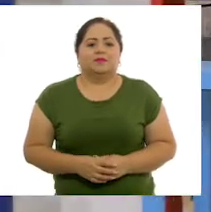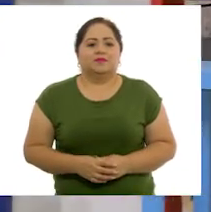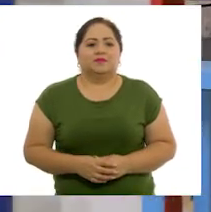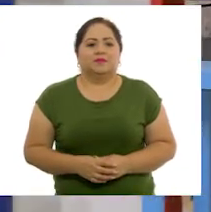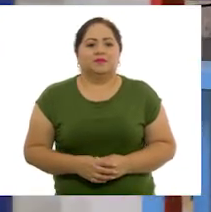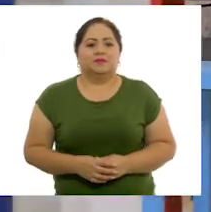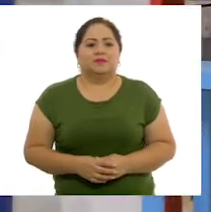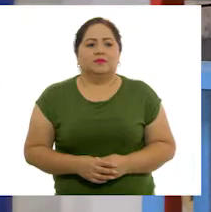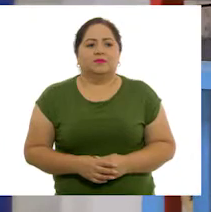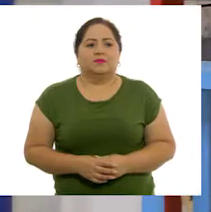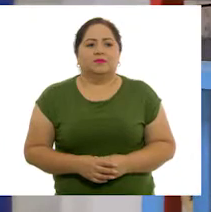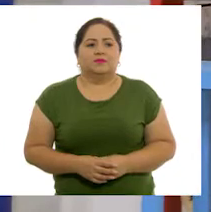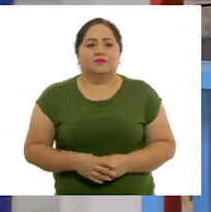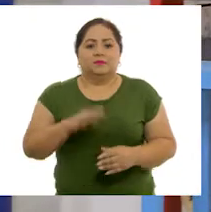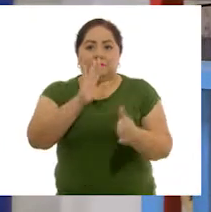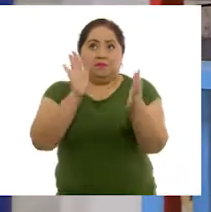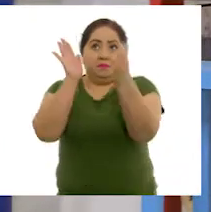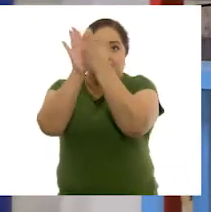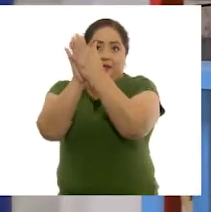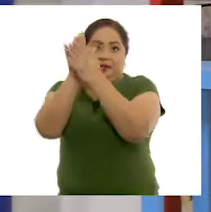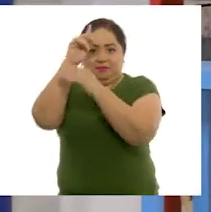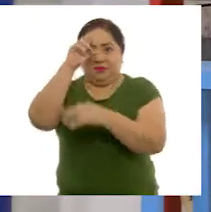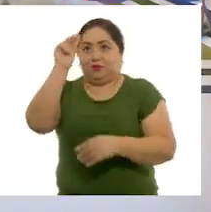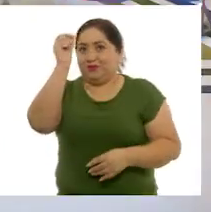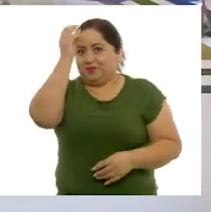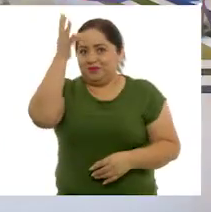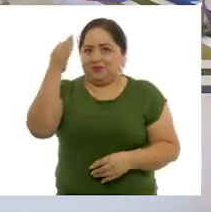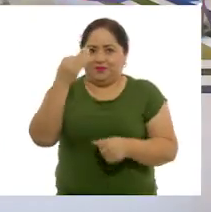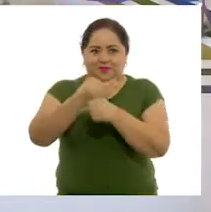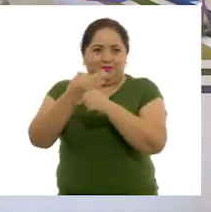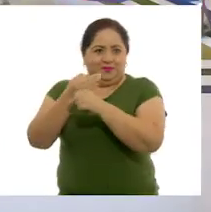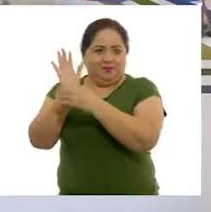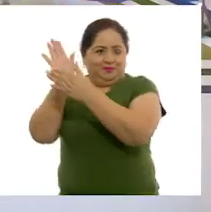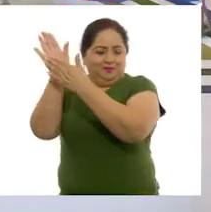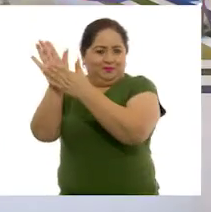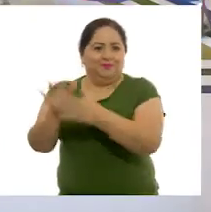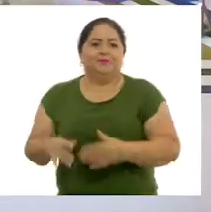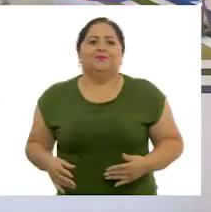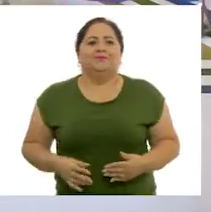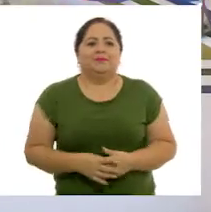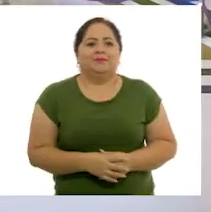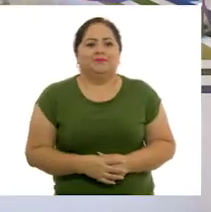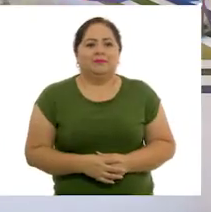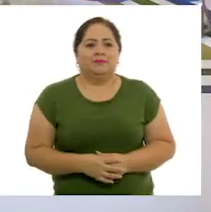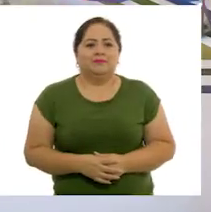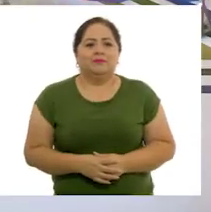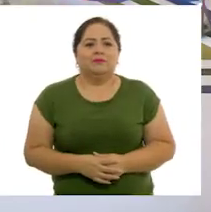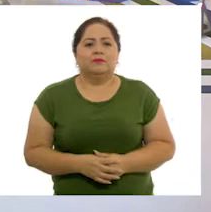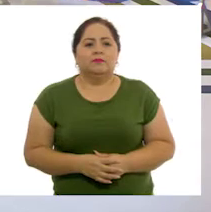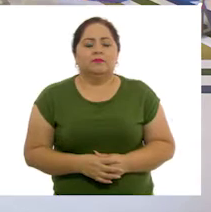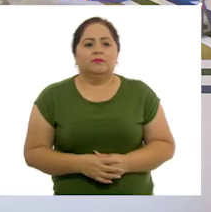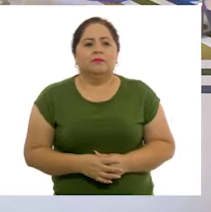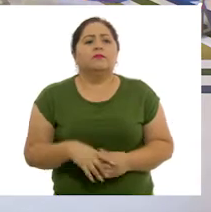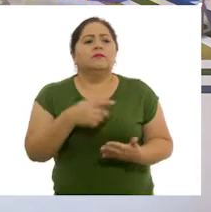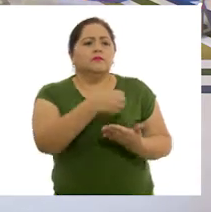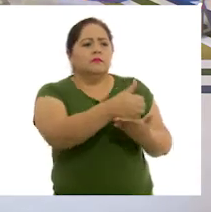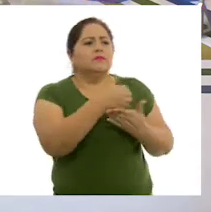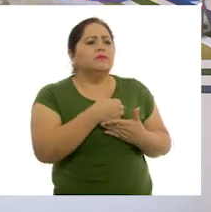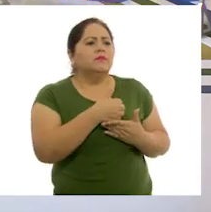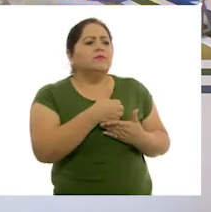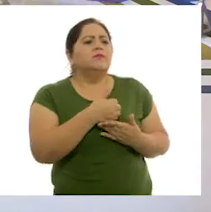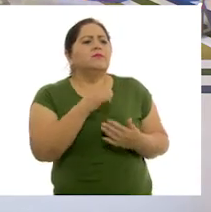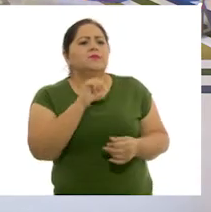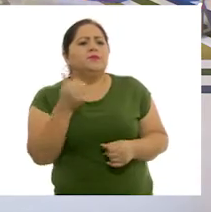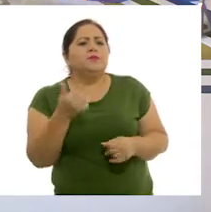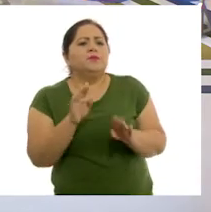gacela. Y lo pegamos en el pizarrón para que no se nos olvide. Muy bien. Mamá gacela. Y a ver, ayúdame con el de abuelita. ¿Cómo